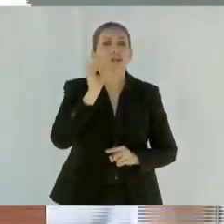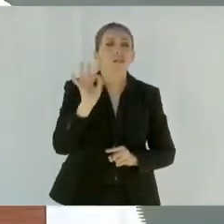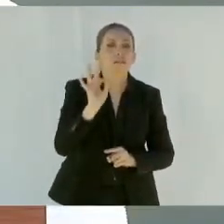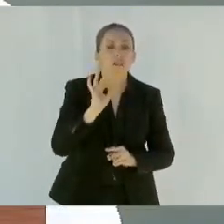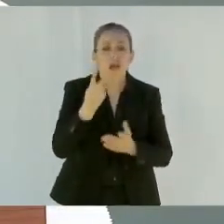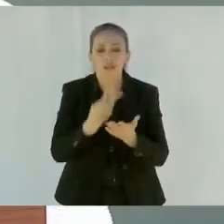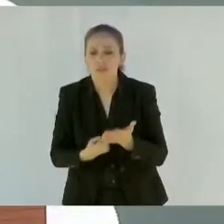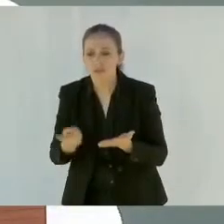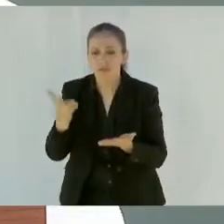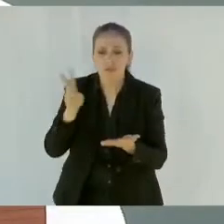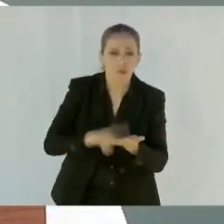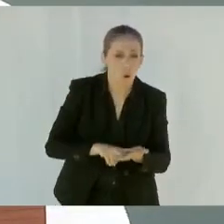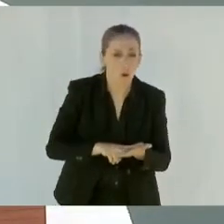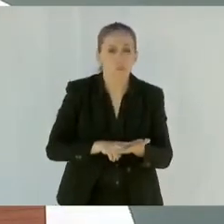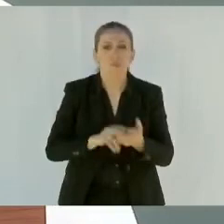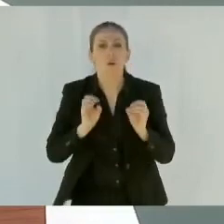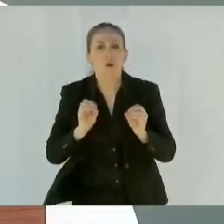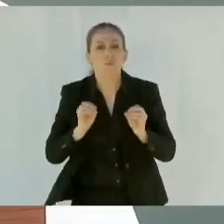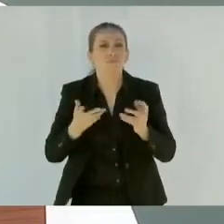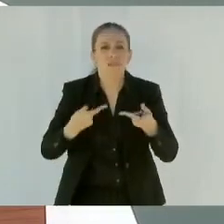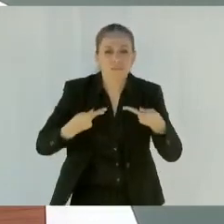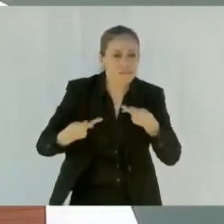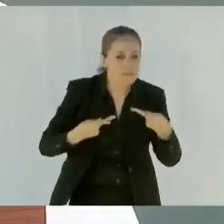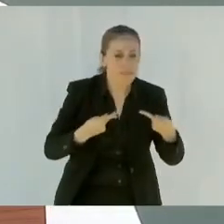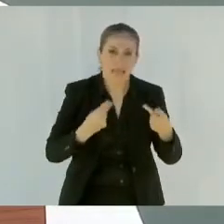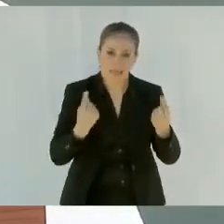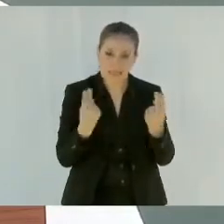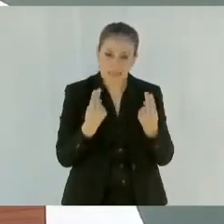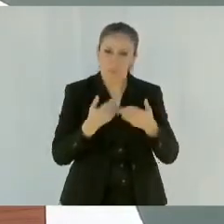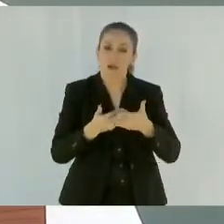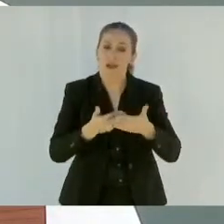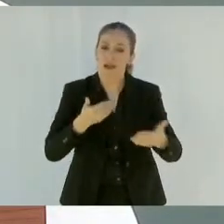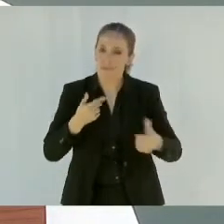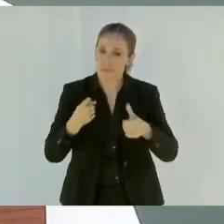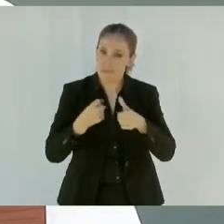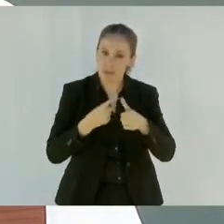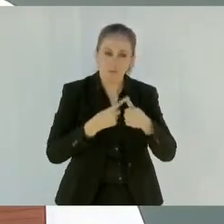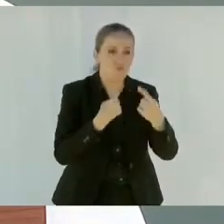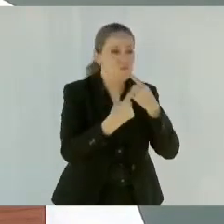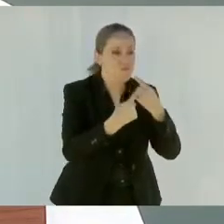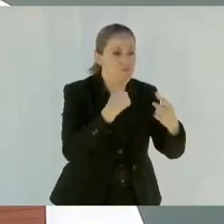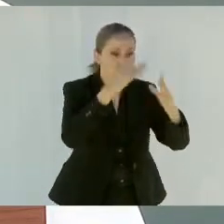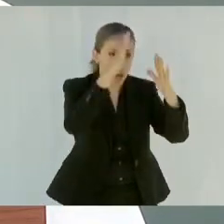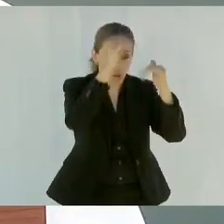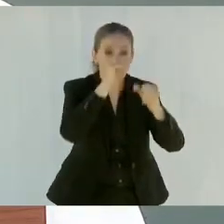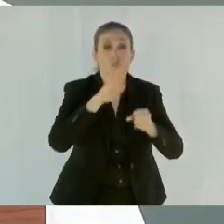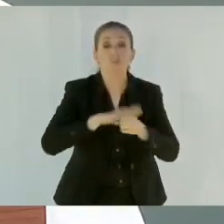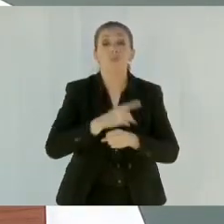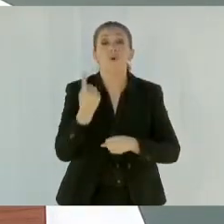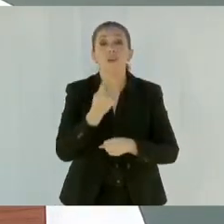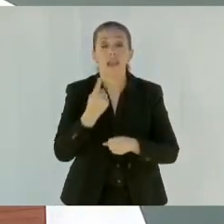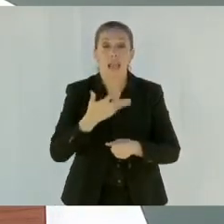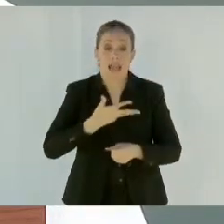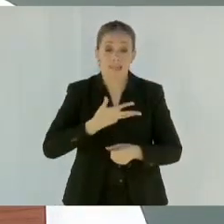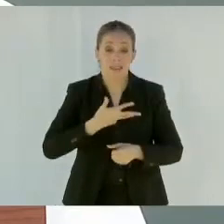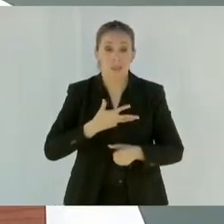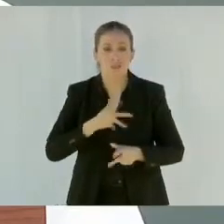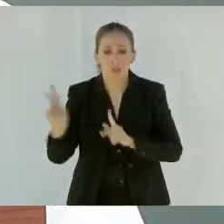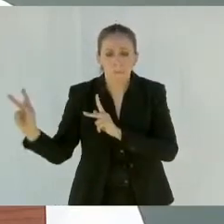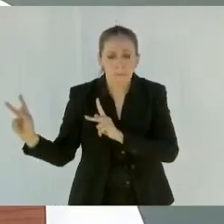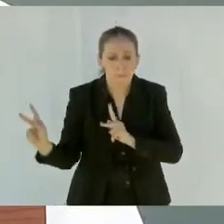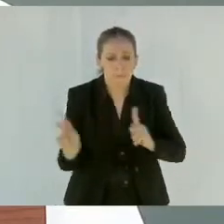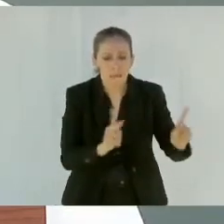hay un plan en donde se tiene que vacunar primero a los médicos, a las enfermeras,